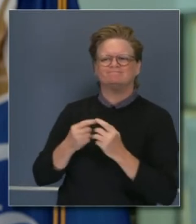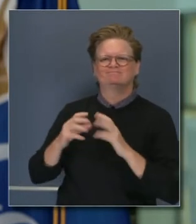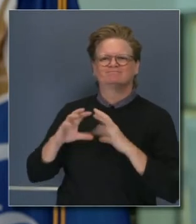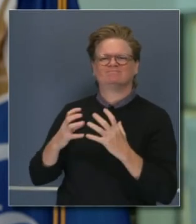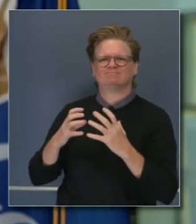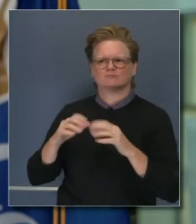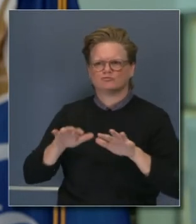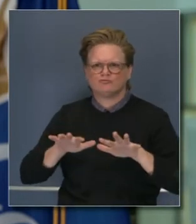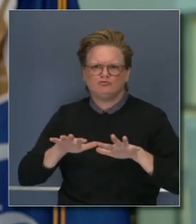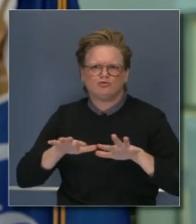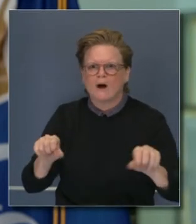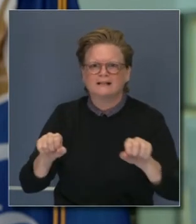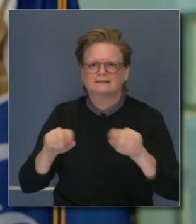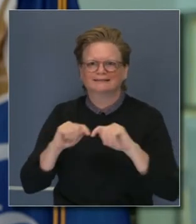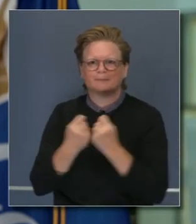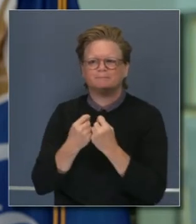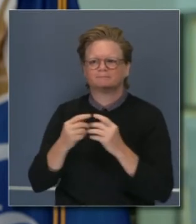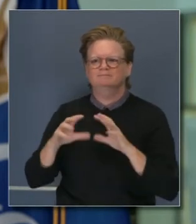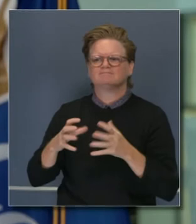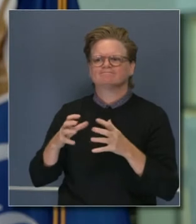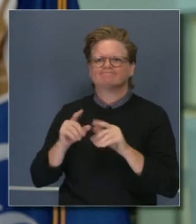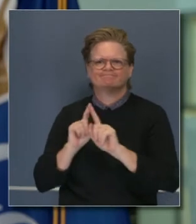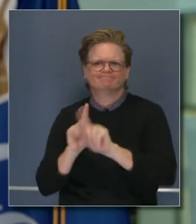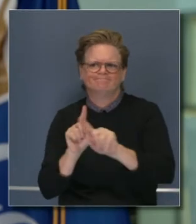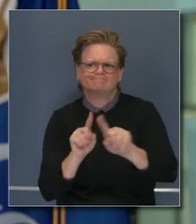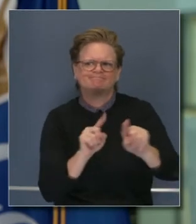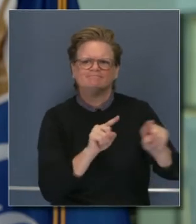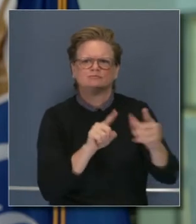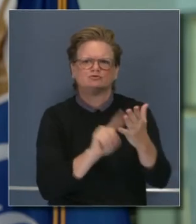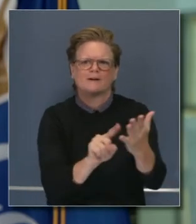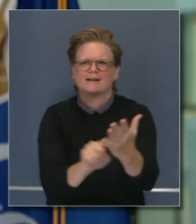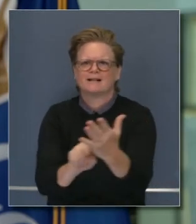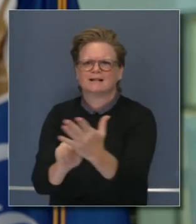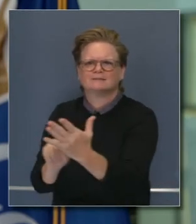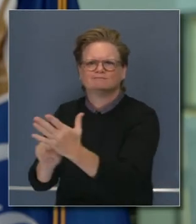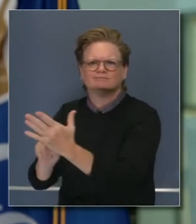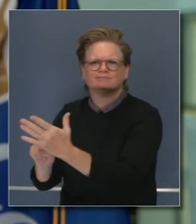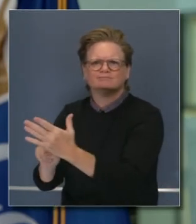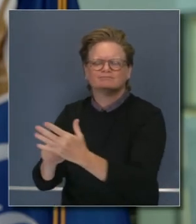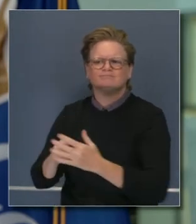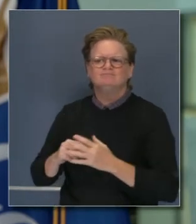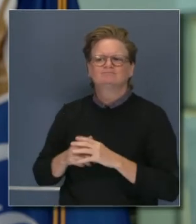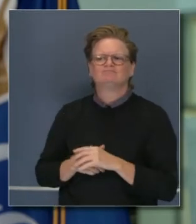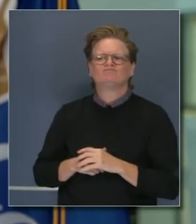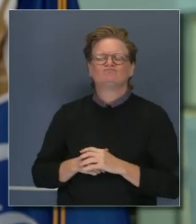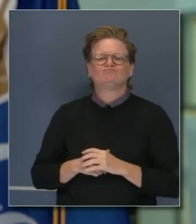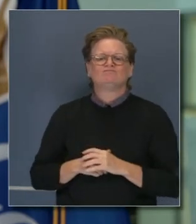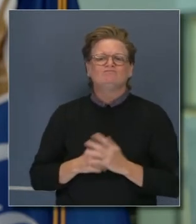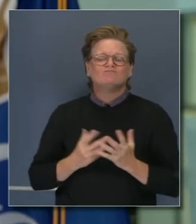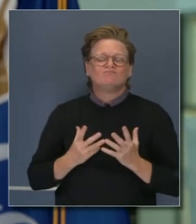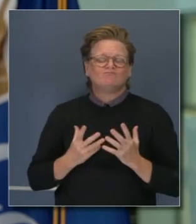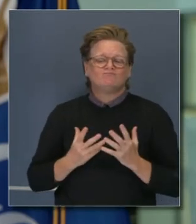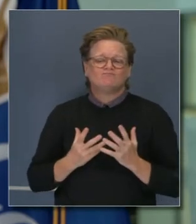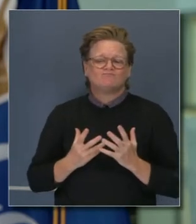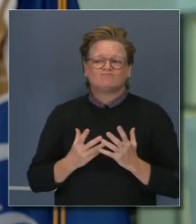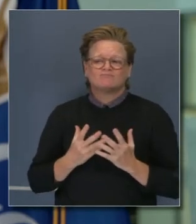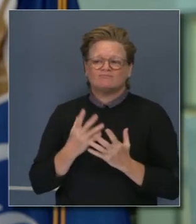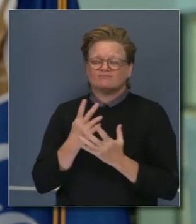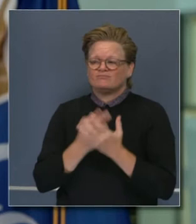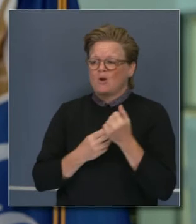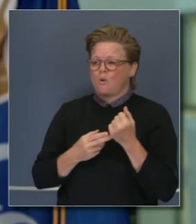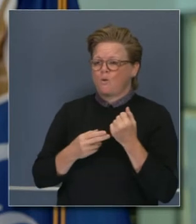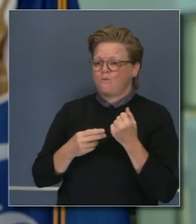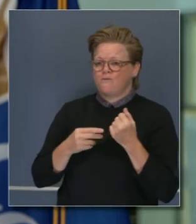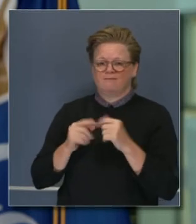intervención, de aplicación, que trabajan muchas agencias estatales y tienen socios a nivel local.